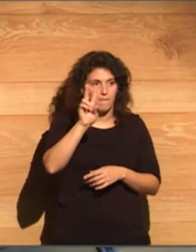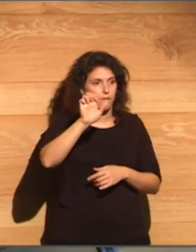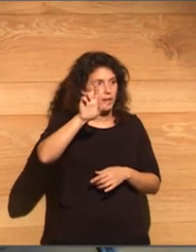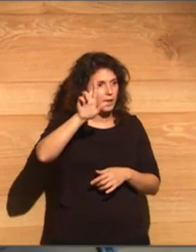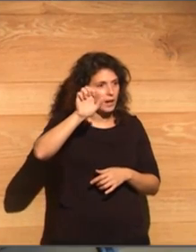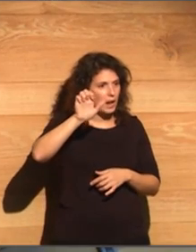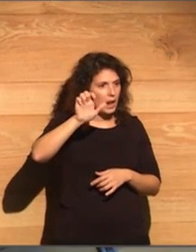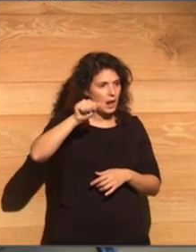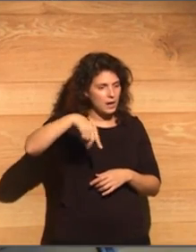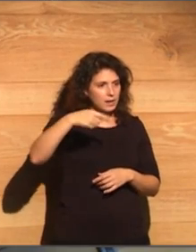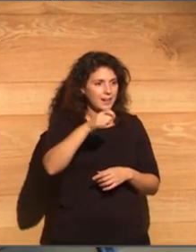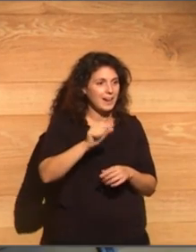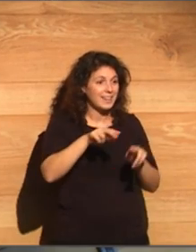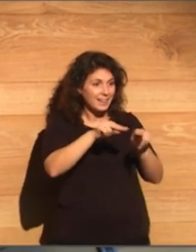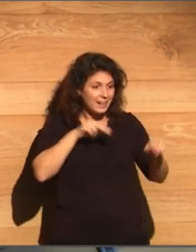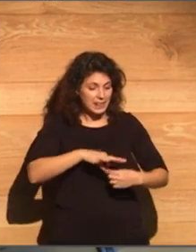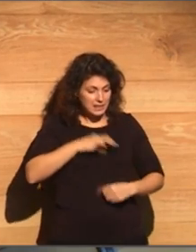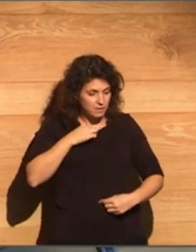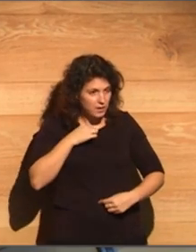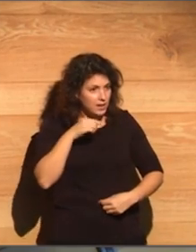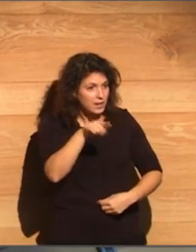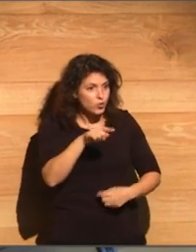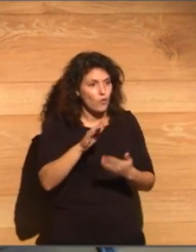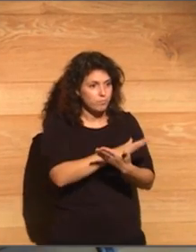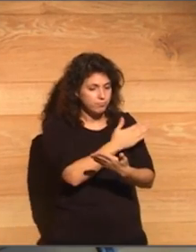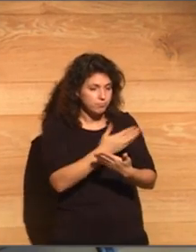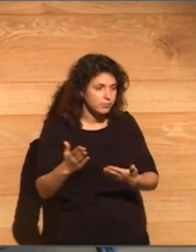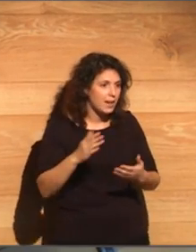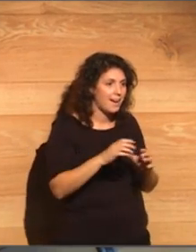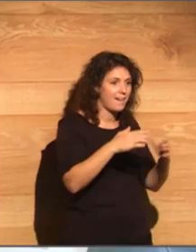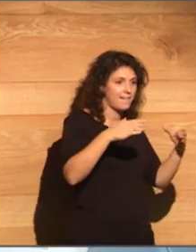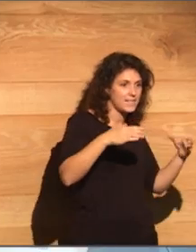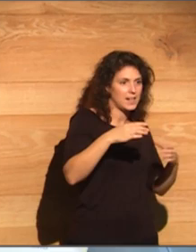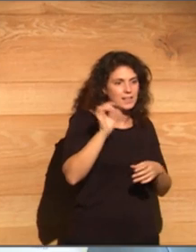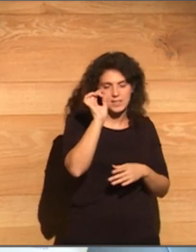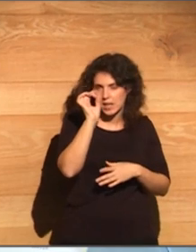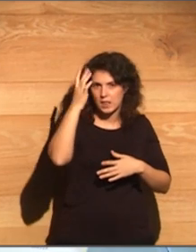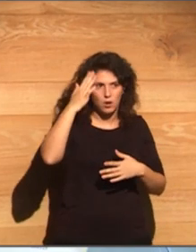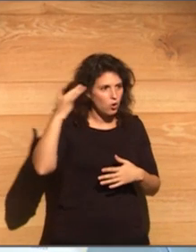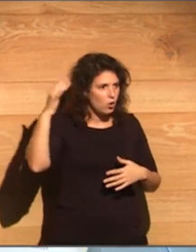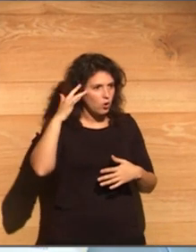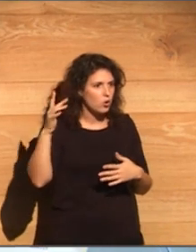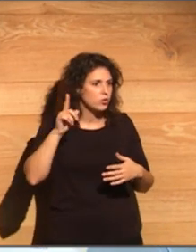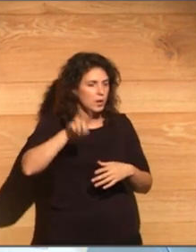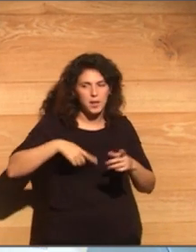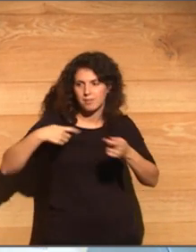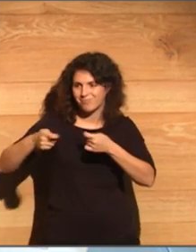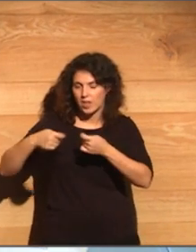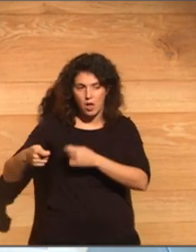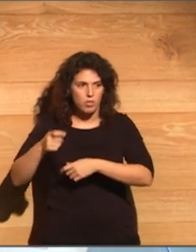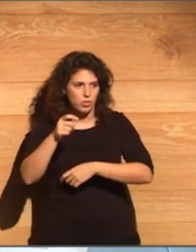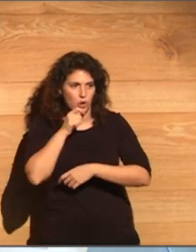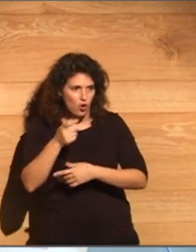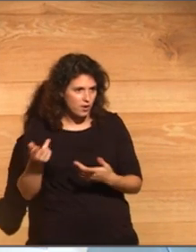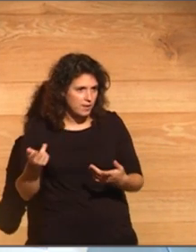lo que fue la guerra civil, ¿no? Es decir, los bandos, por supuesto, los grandes. Ideólogos, recalcitrantes y luego la gente que estaba ahí. Pero en el día